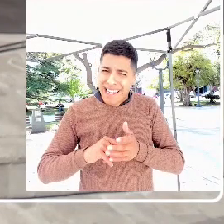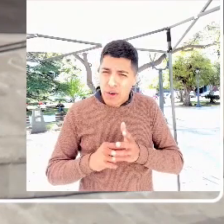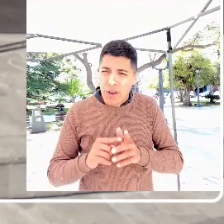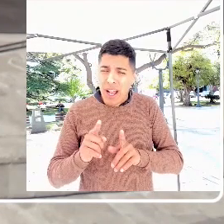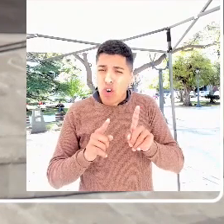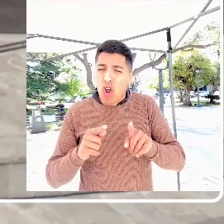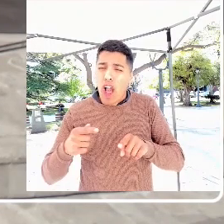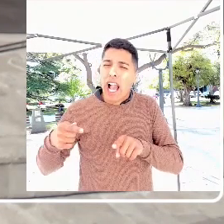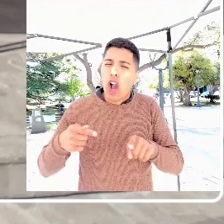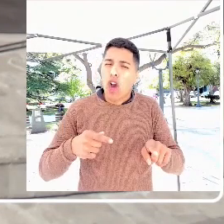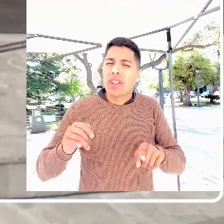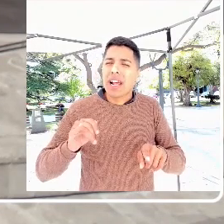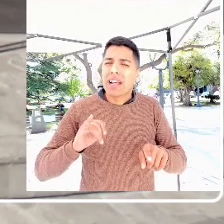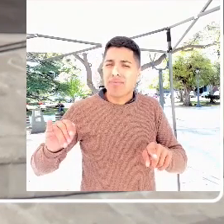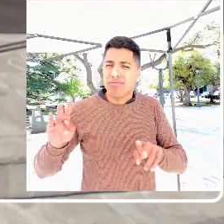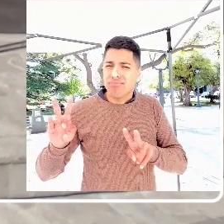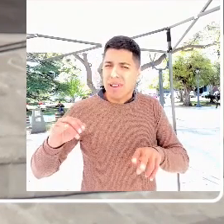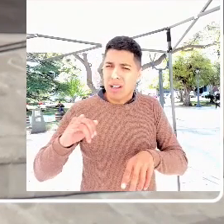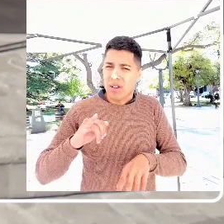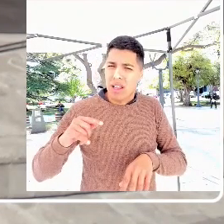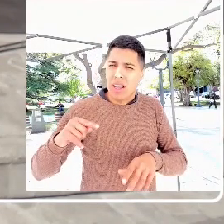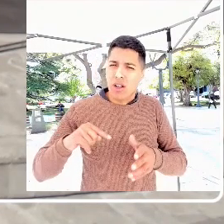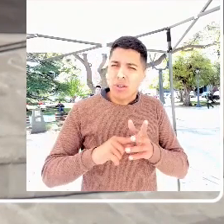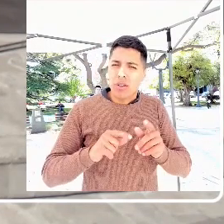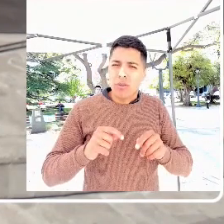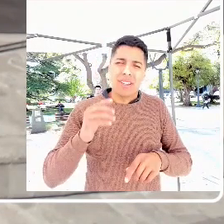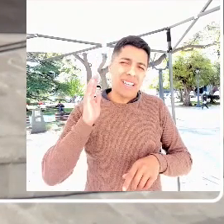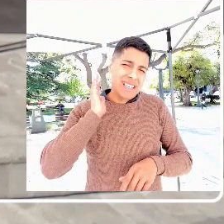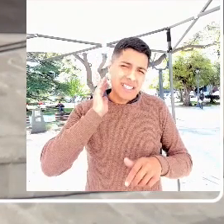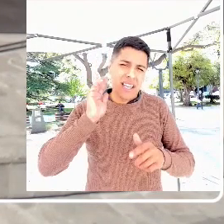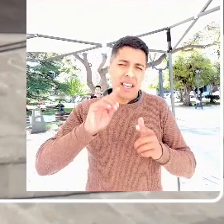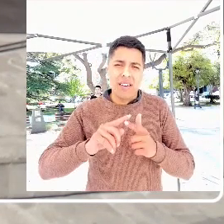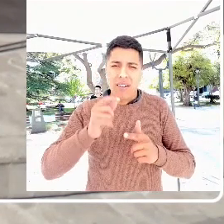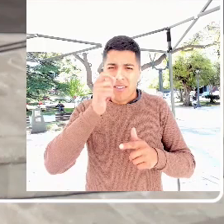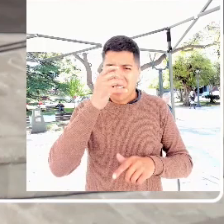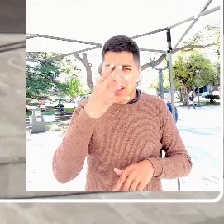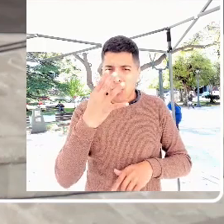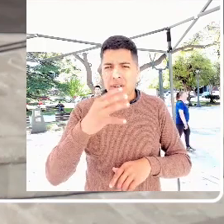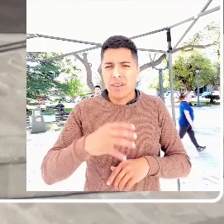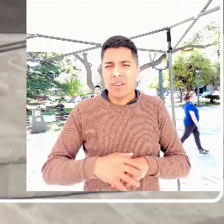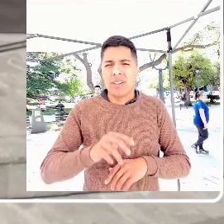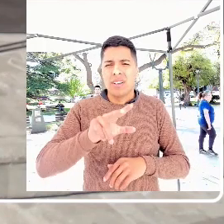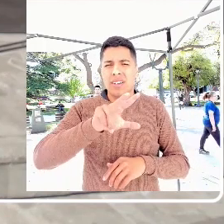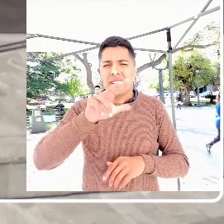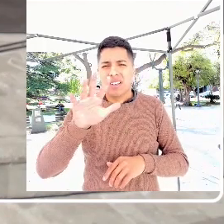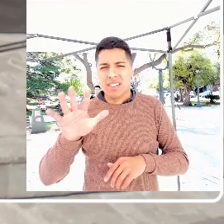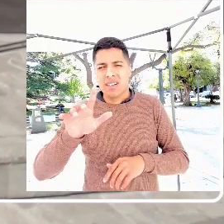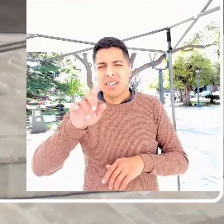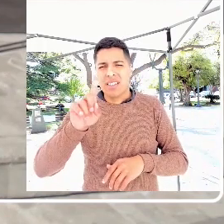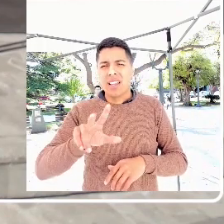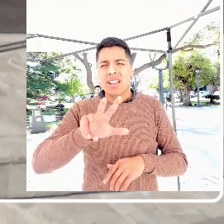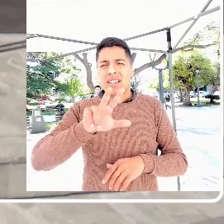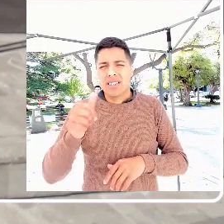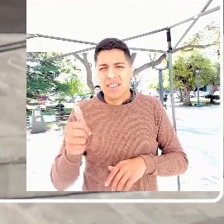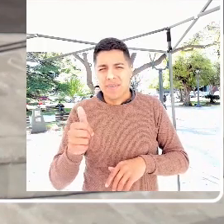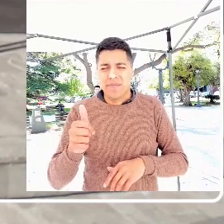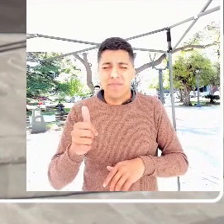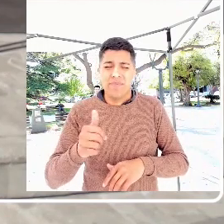con el voto negativo del Frente de Todos en los artículos 16, 24, 35 y